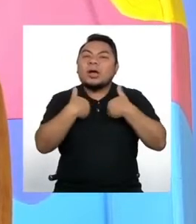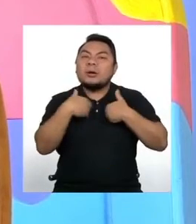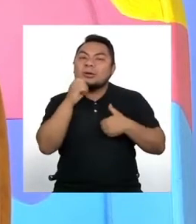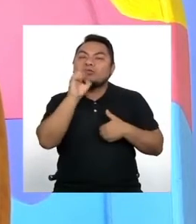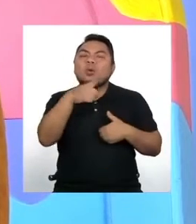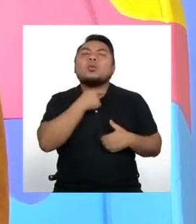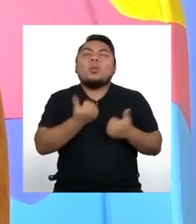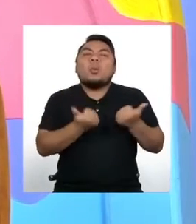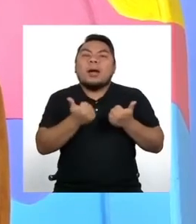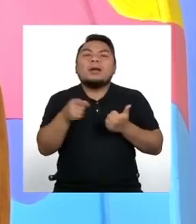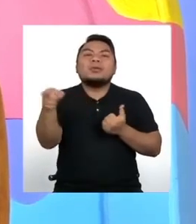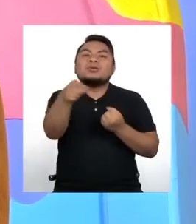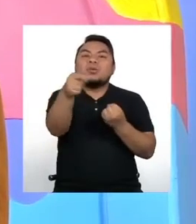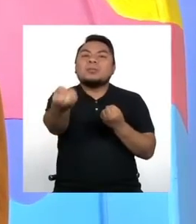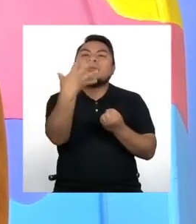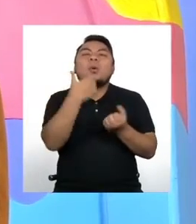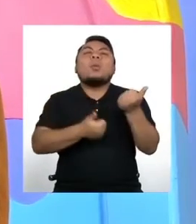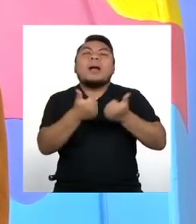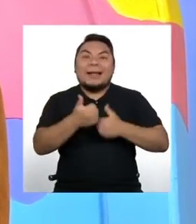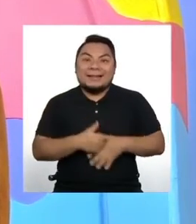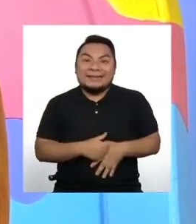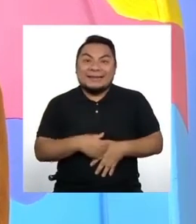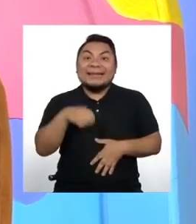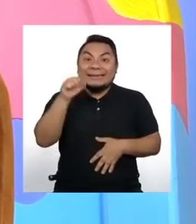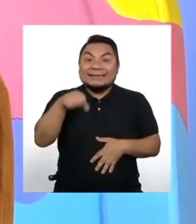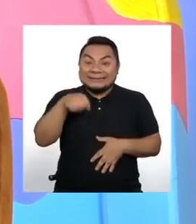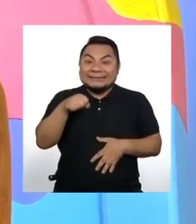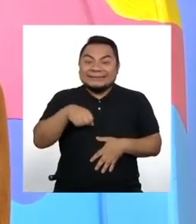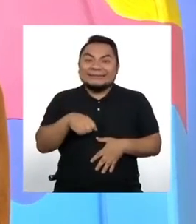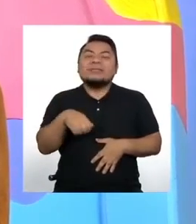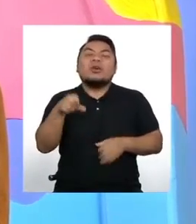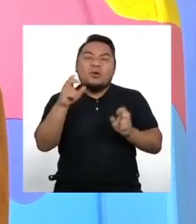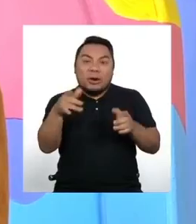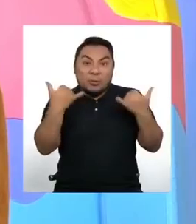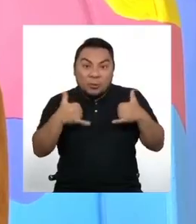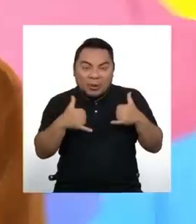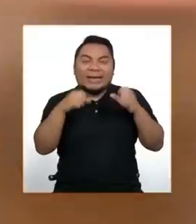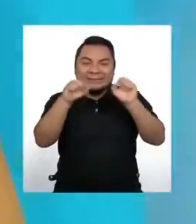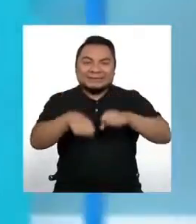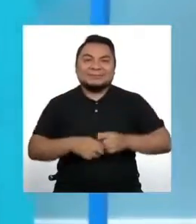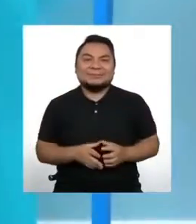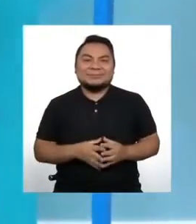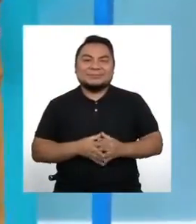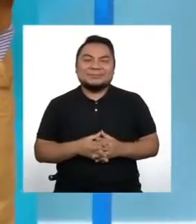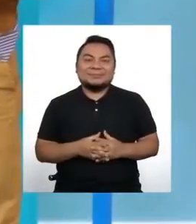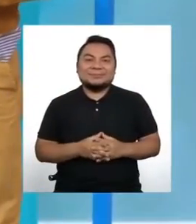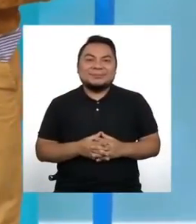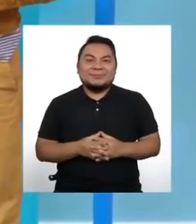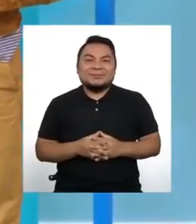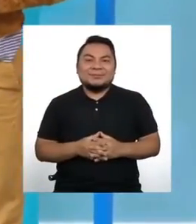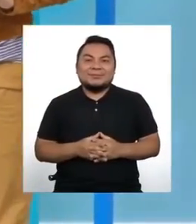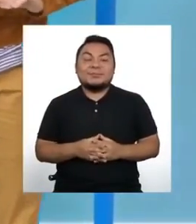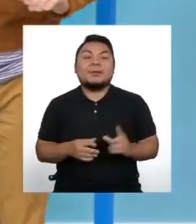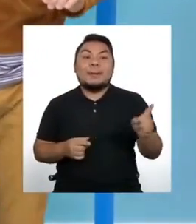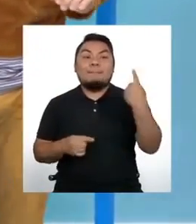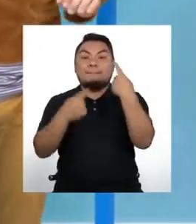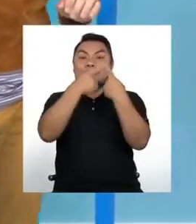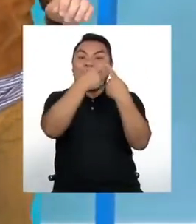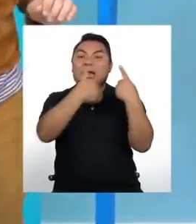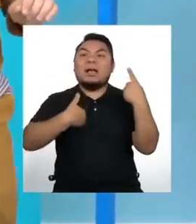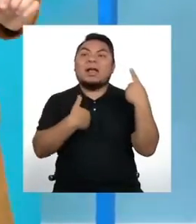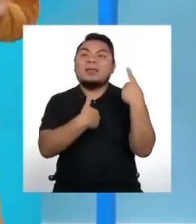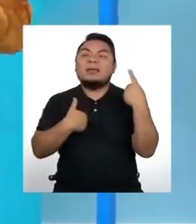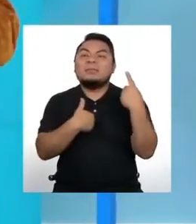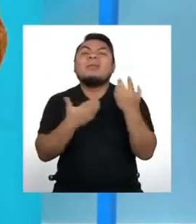los otros objetos dentro del contenedor o la caja. Si tu niña o niño presenta discapacidad visual,